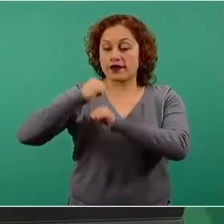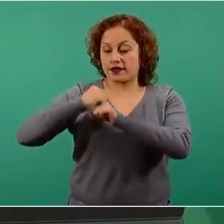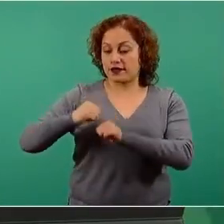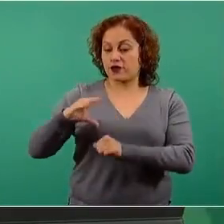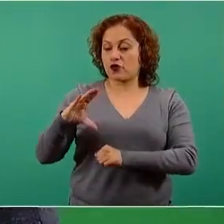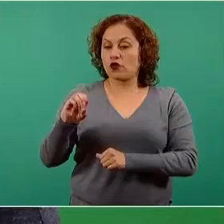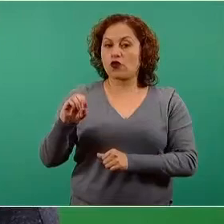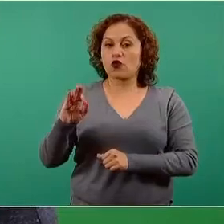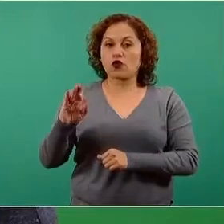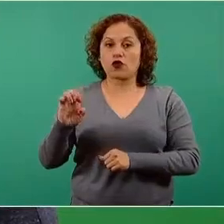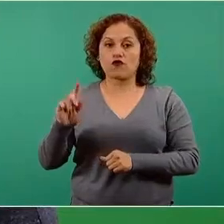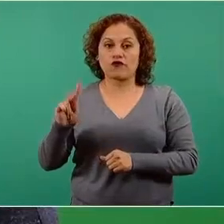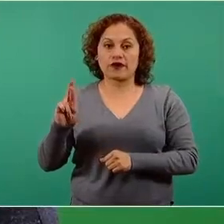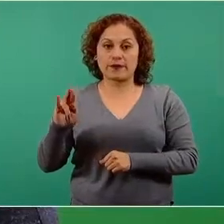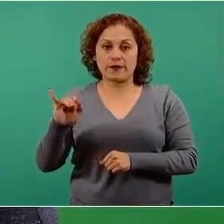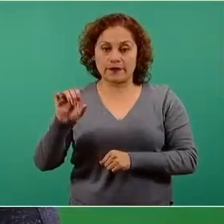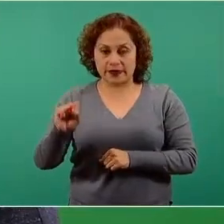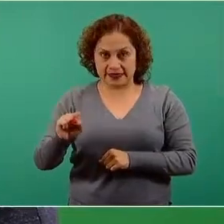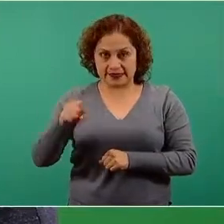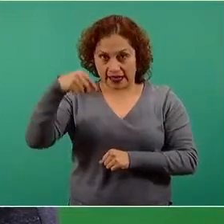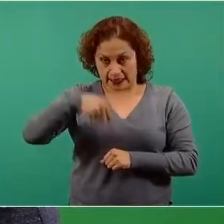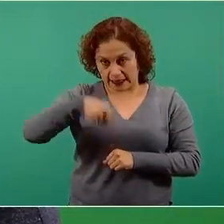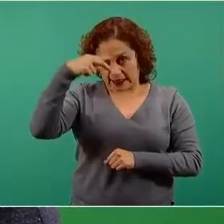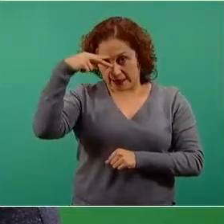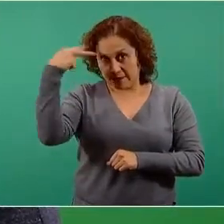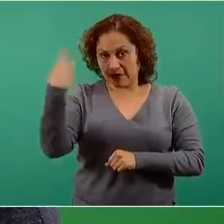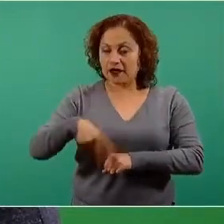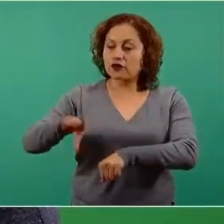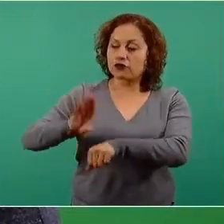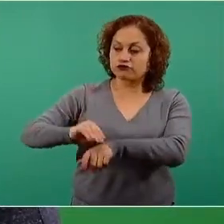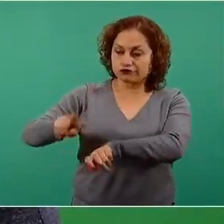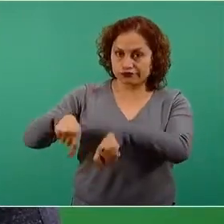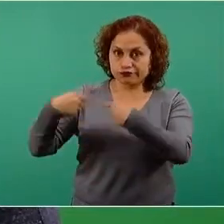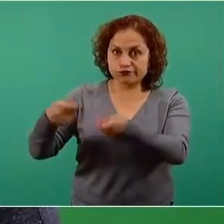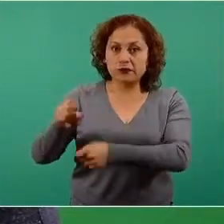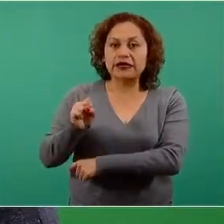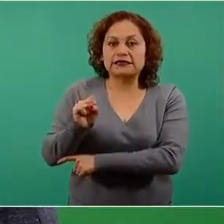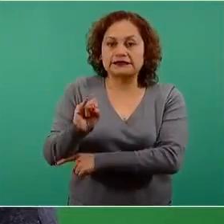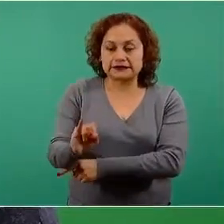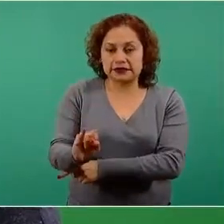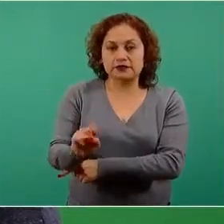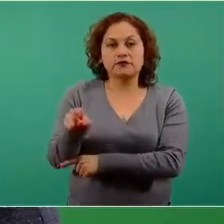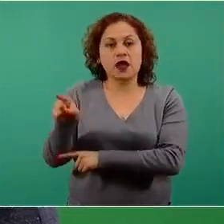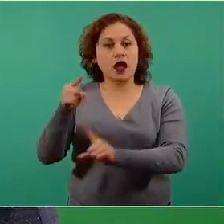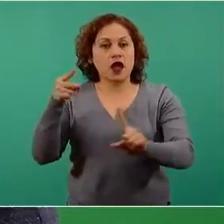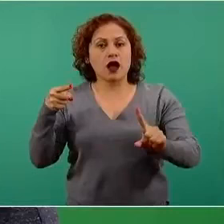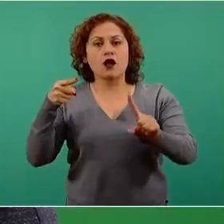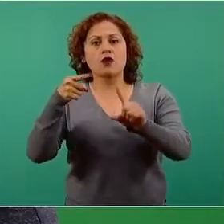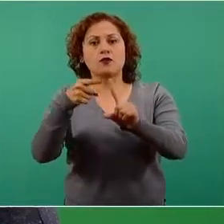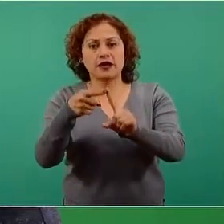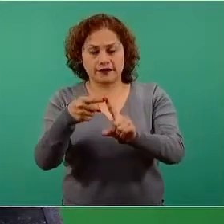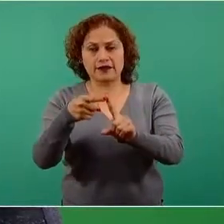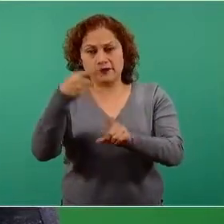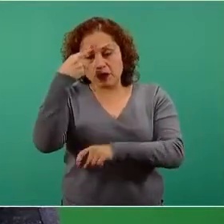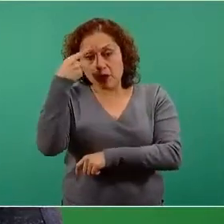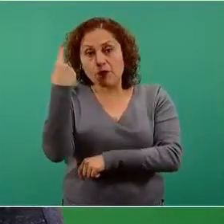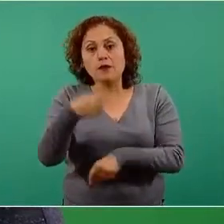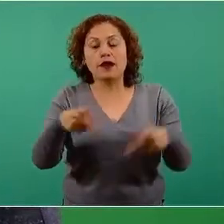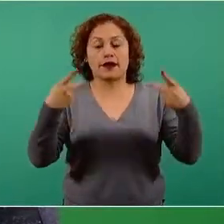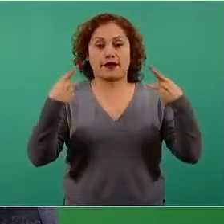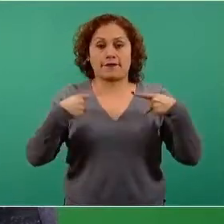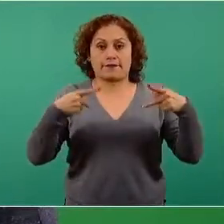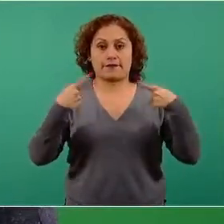Riesgos Sanitarios en nuestro país. Tiene una indicación terapéutica específica, es para pacientes con